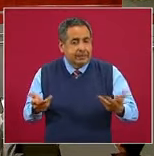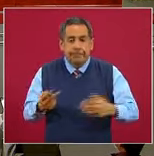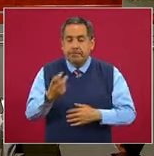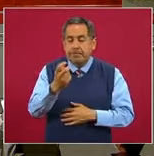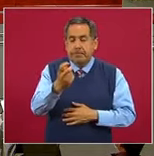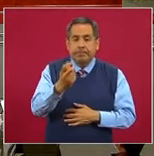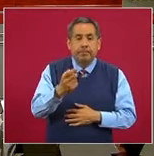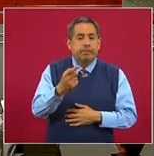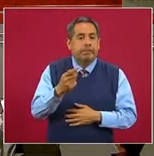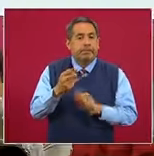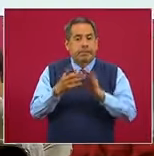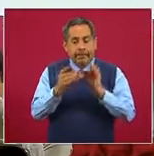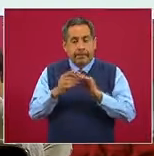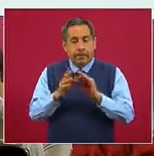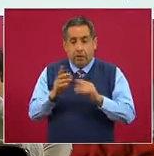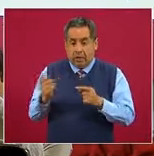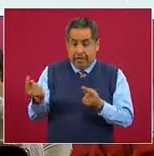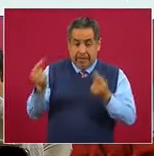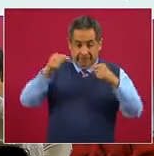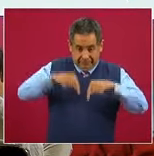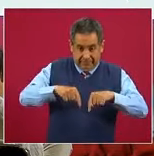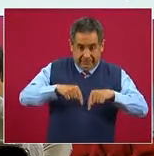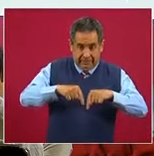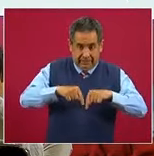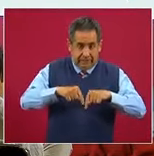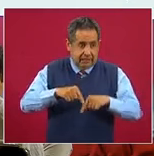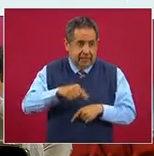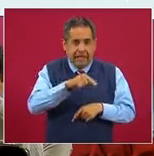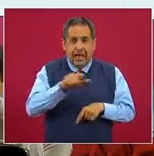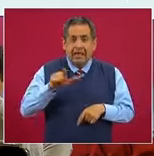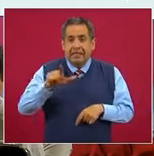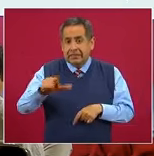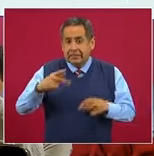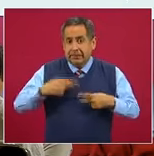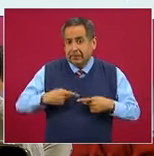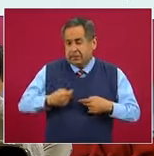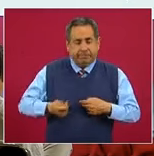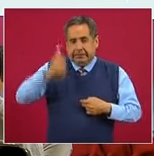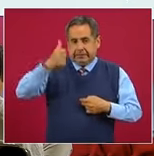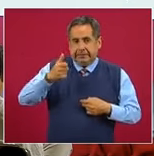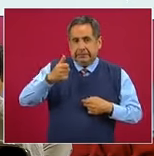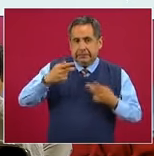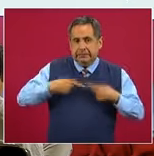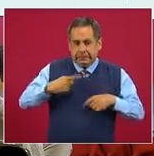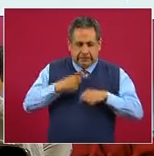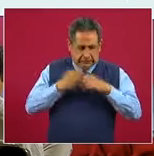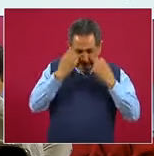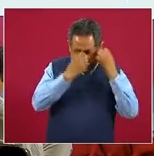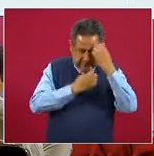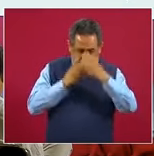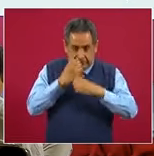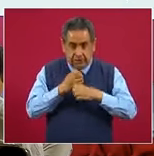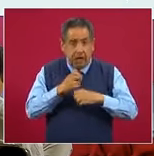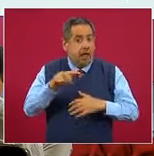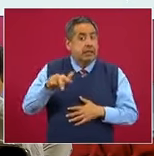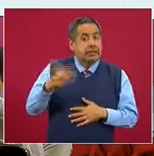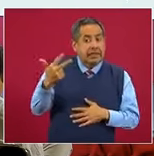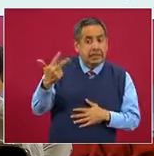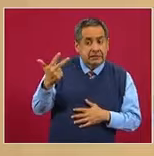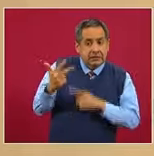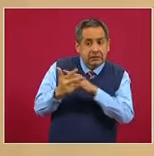es que una vez que llegaran aquí, todos estos pacientes, estos 17 pacientes que fueron estudiados, 15 de